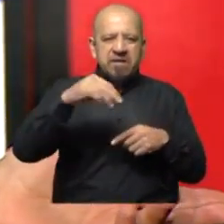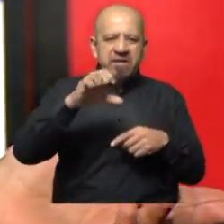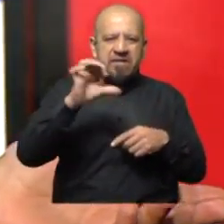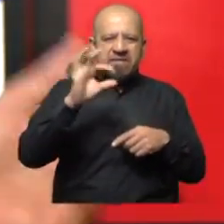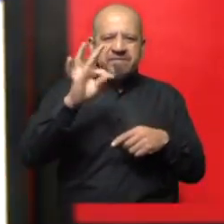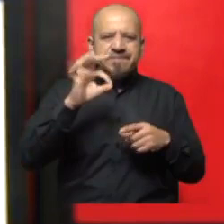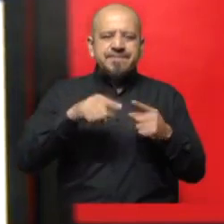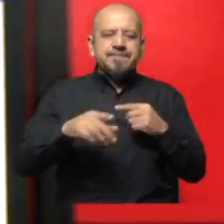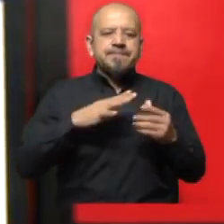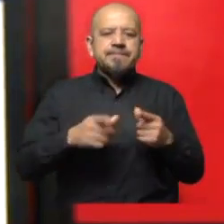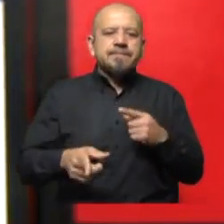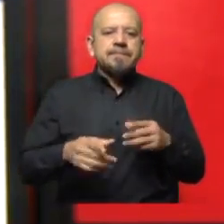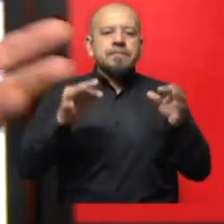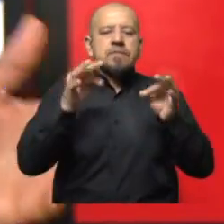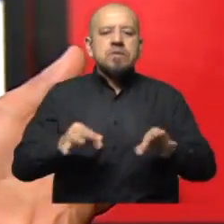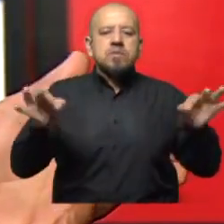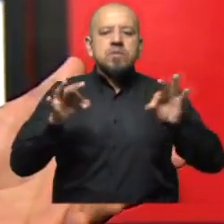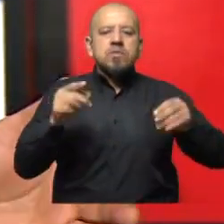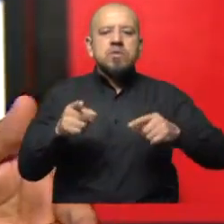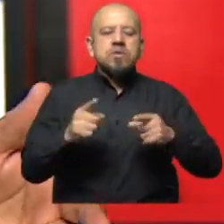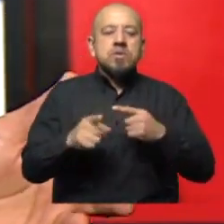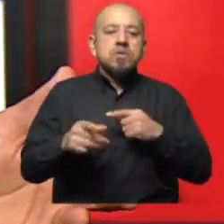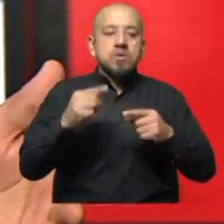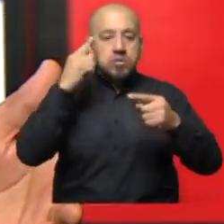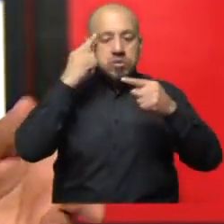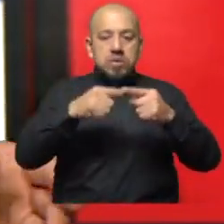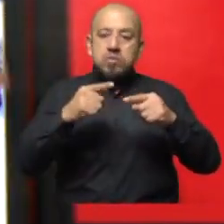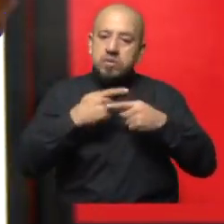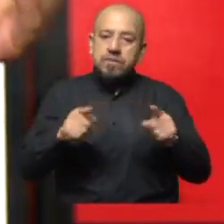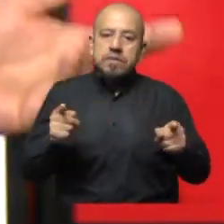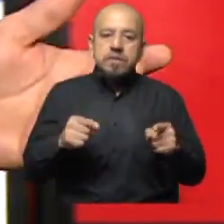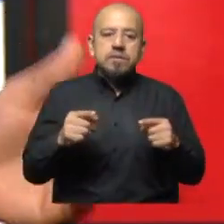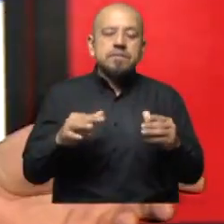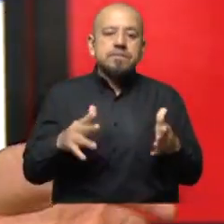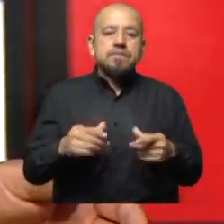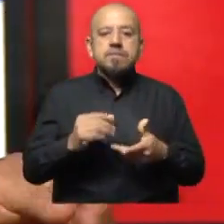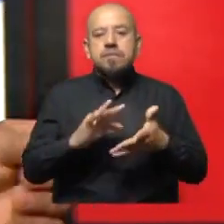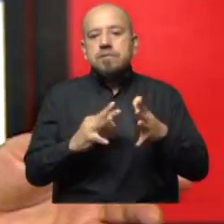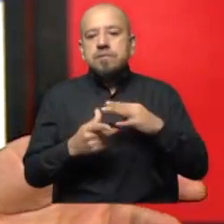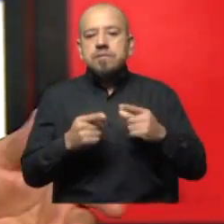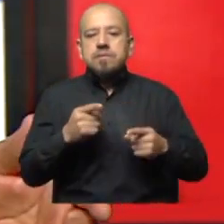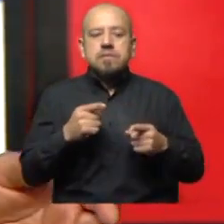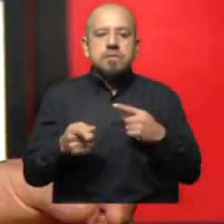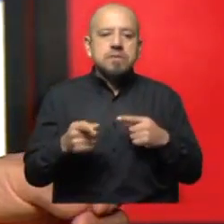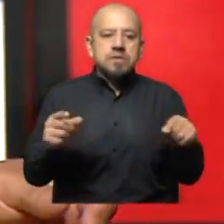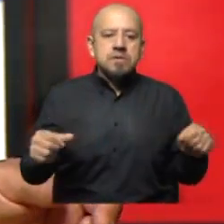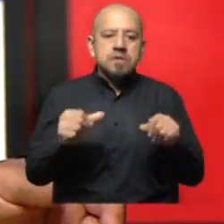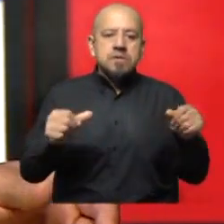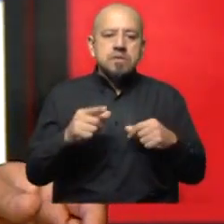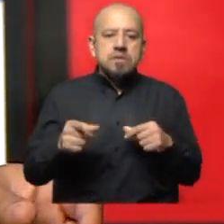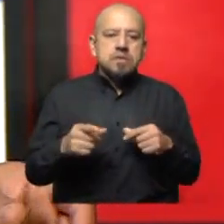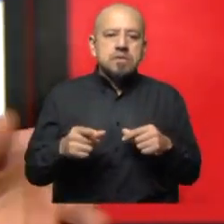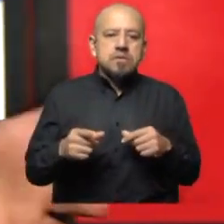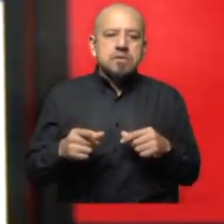ramas musicales y algo que los objetivos son otros que esa es la manera en que desde donde componemos o